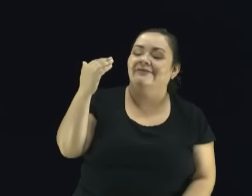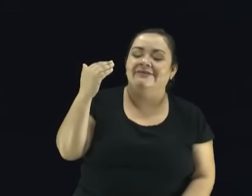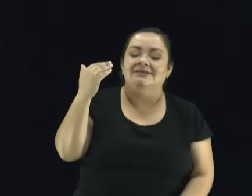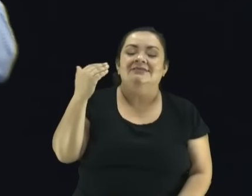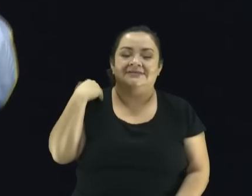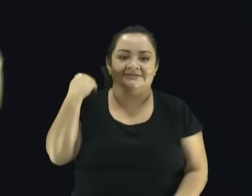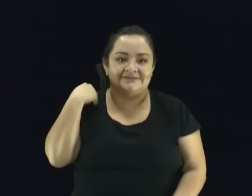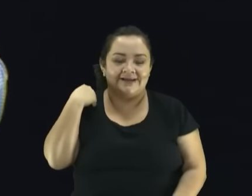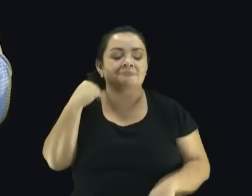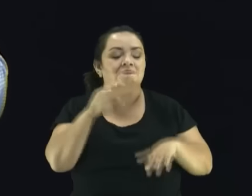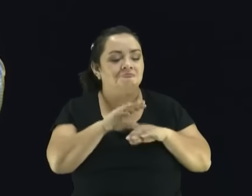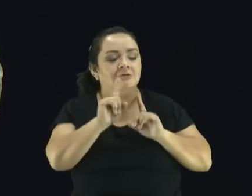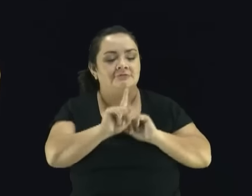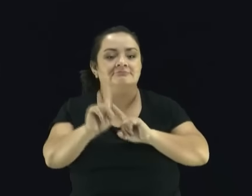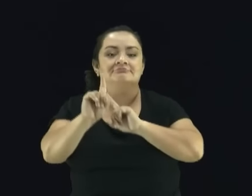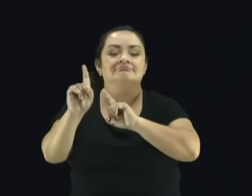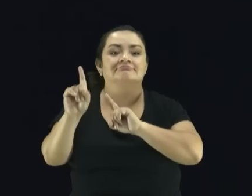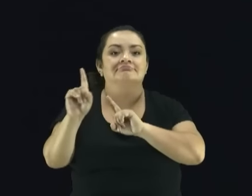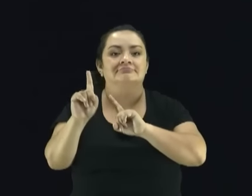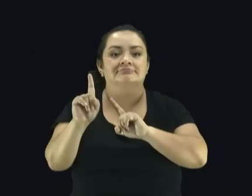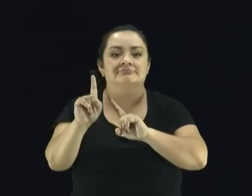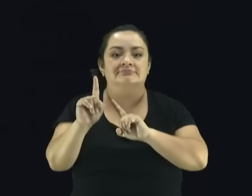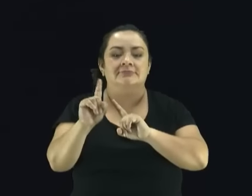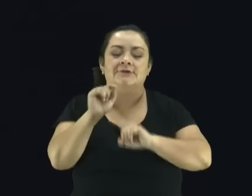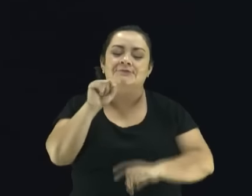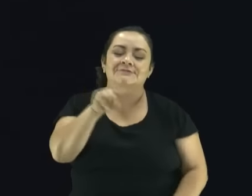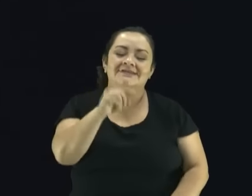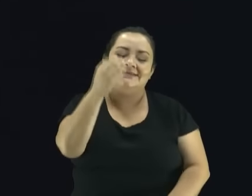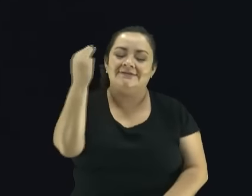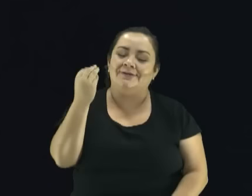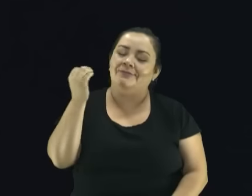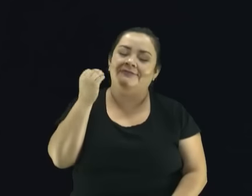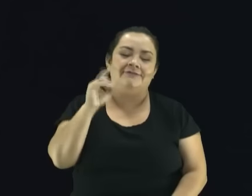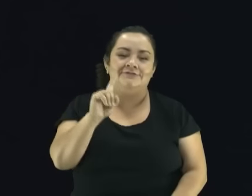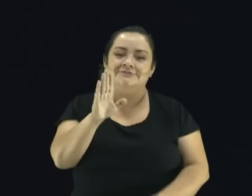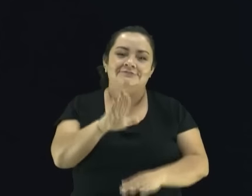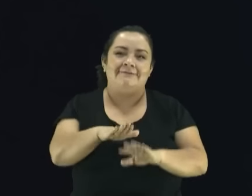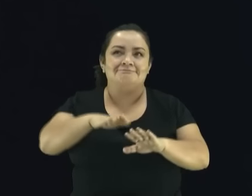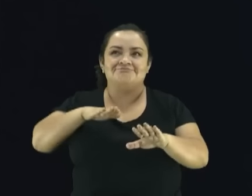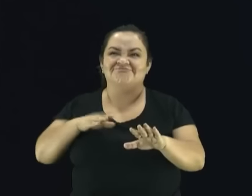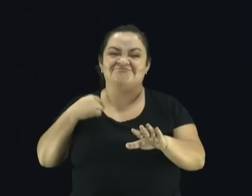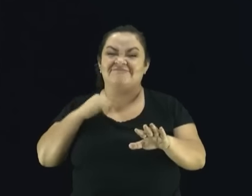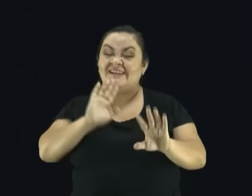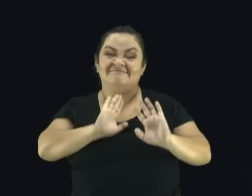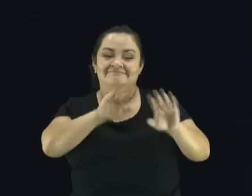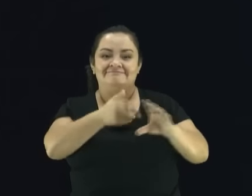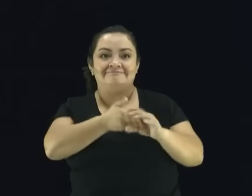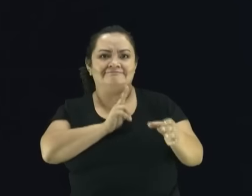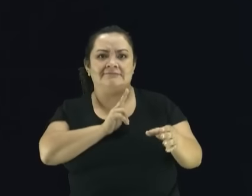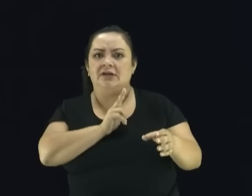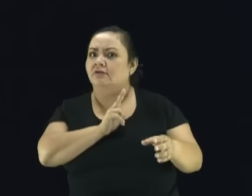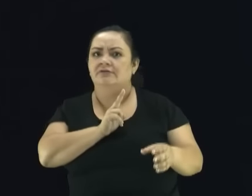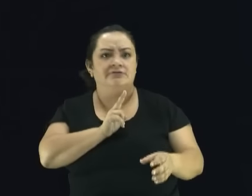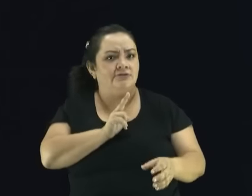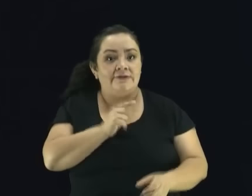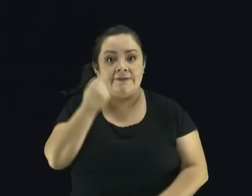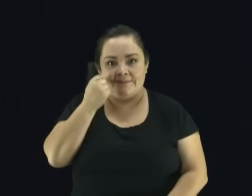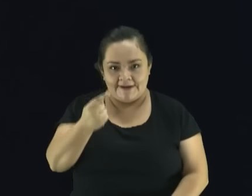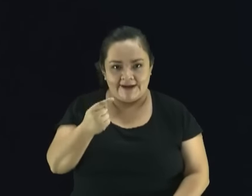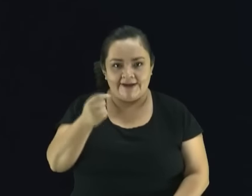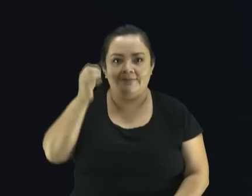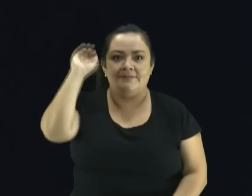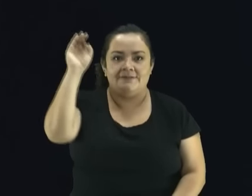enseñanza de sus maestros no vayan a retroceder vean a los pastores de mi generación y